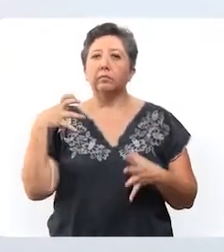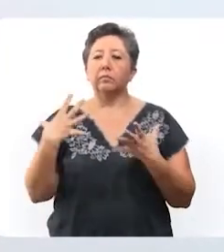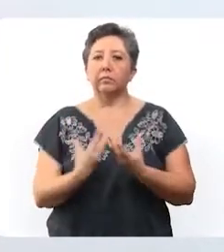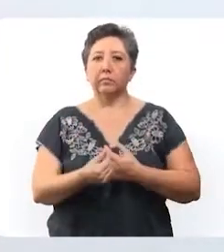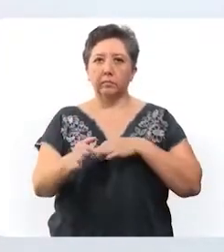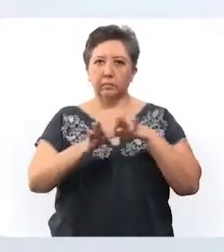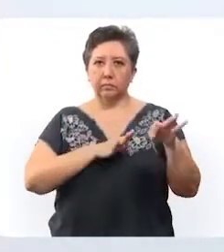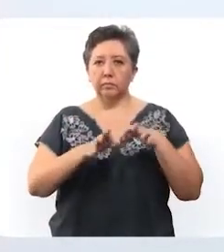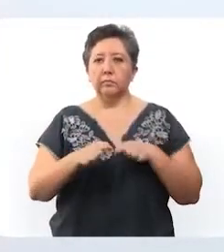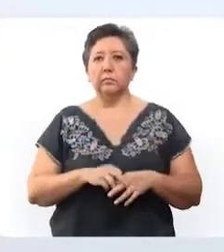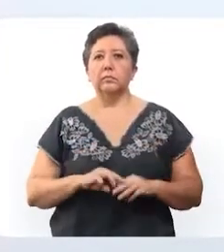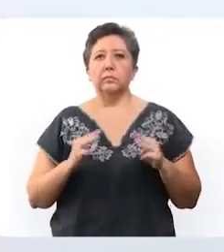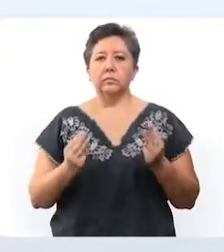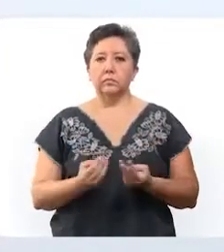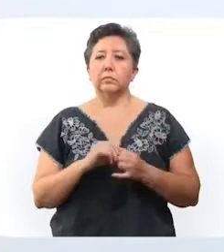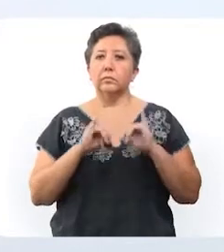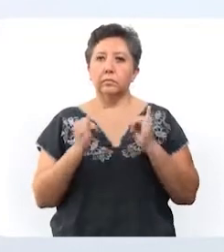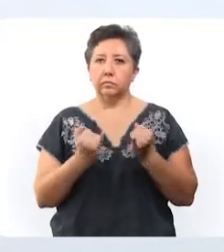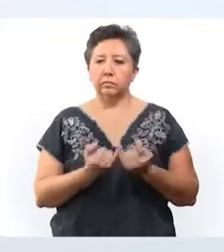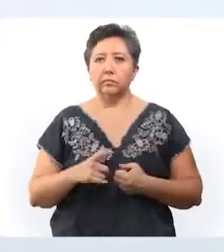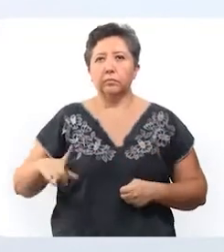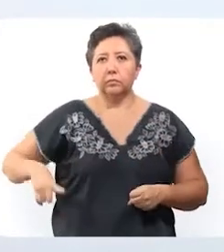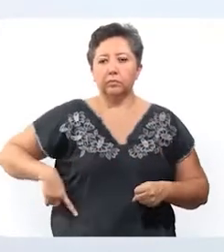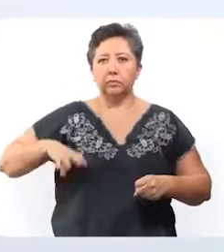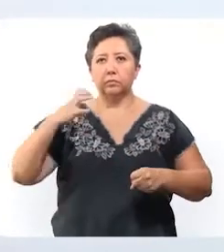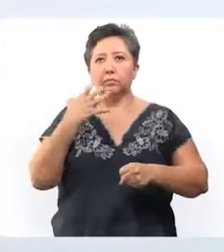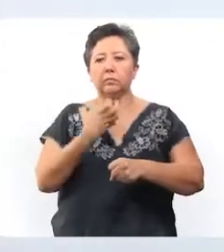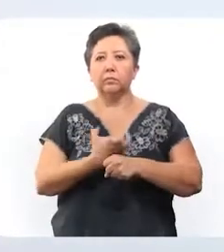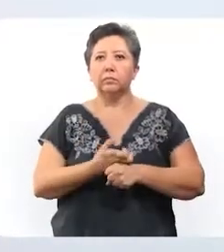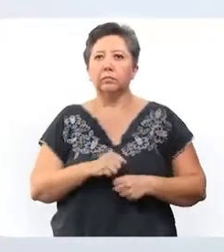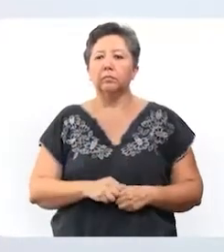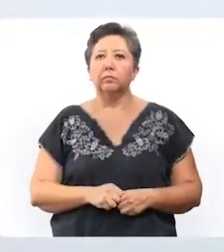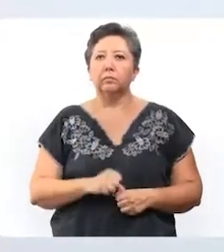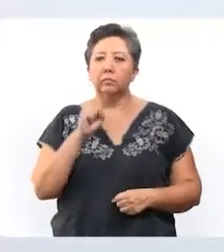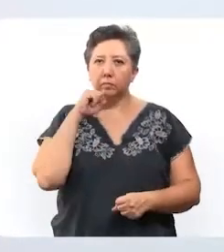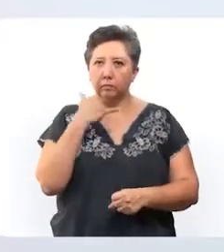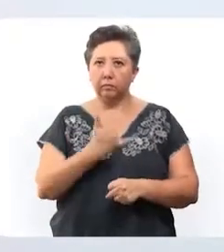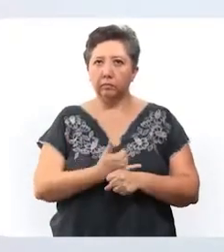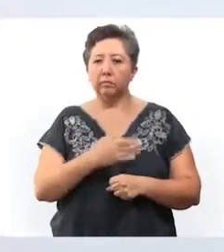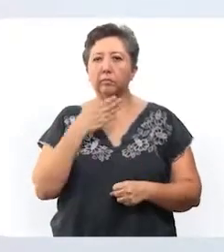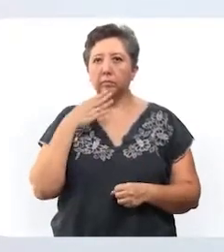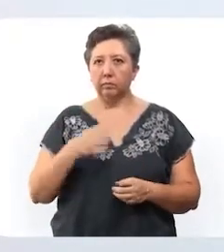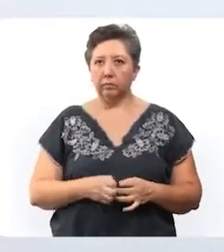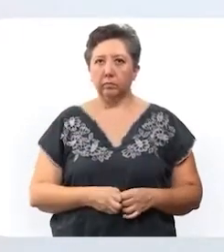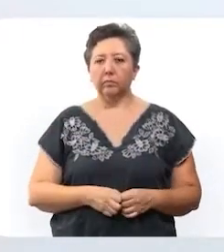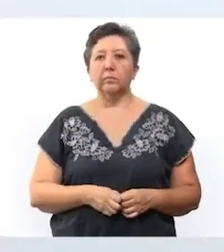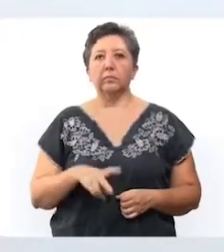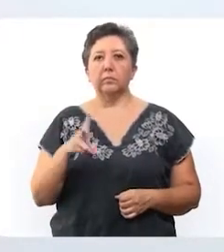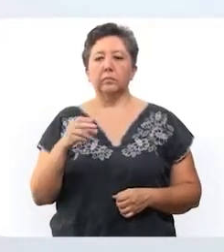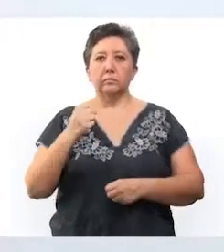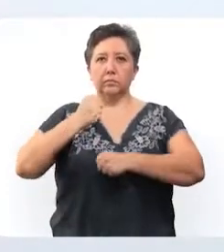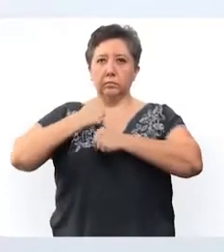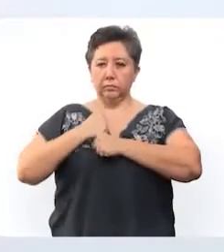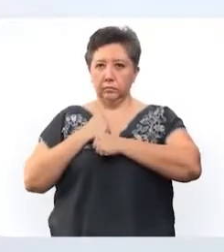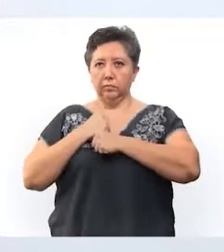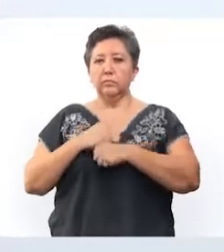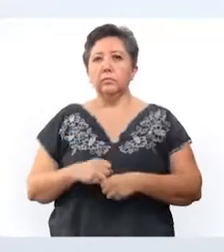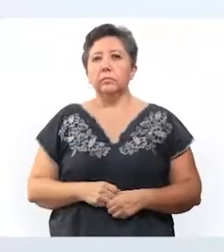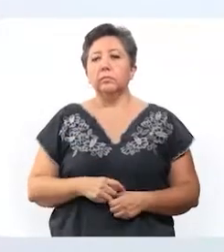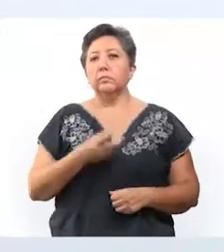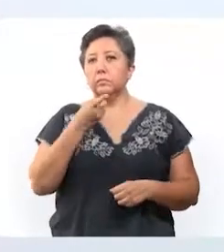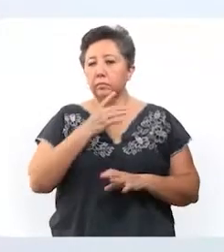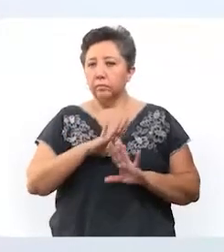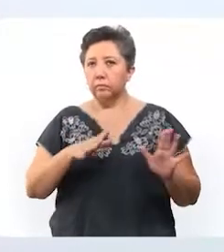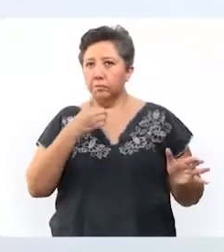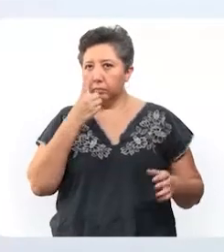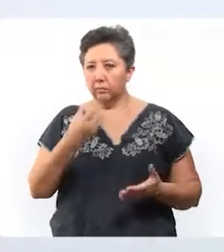Estamos trabajando de manera conjunta el Gobierno del Estado, la Secretaría del Bienestar y las Fuerzas Armadas. Como